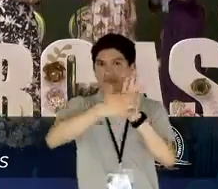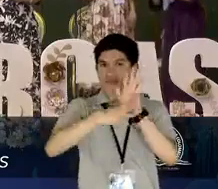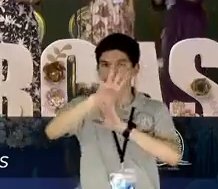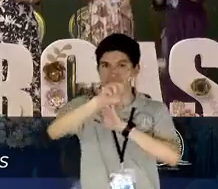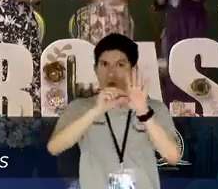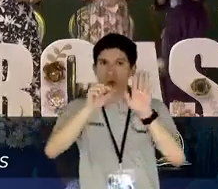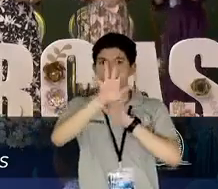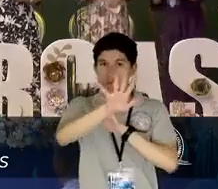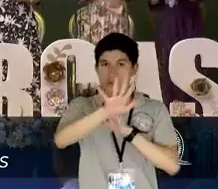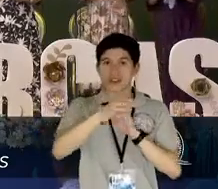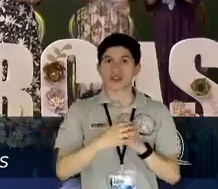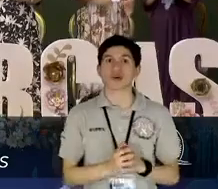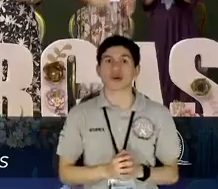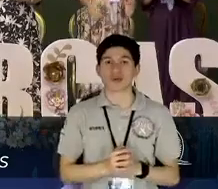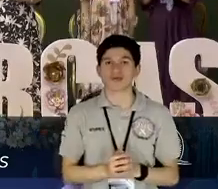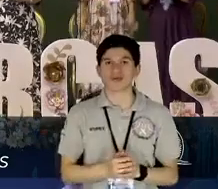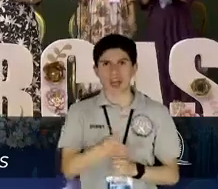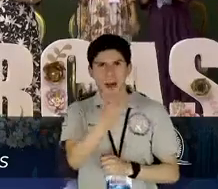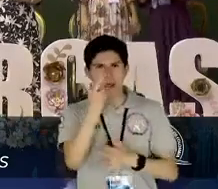palabra del Señor.